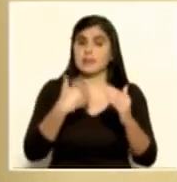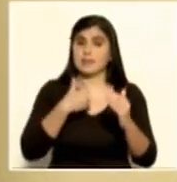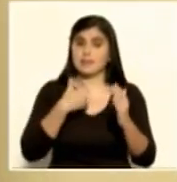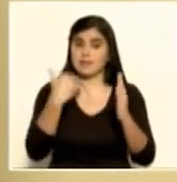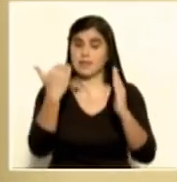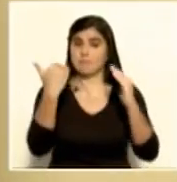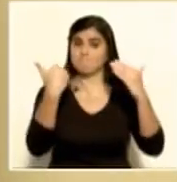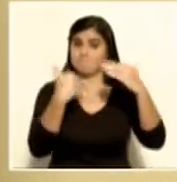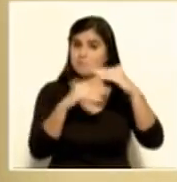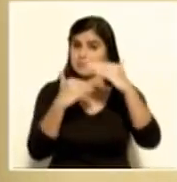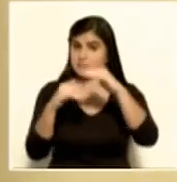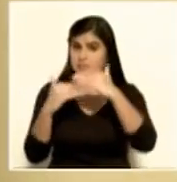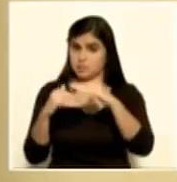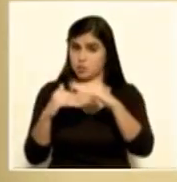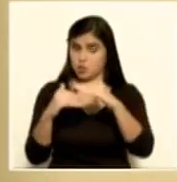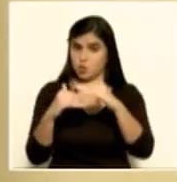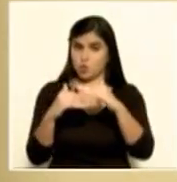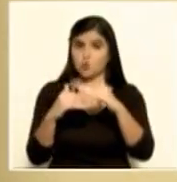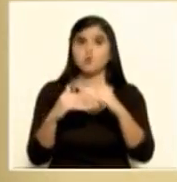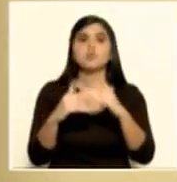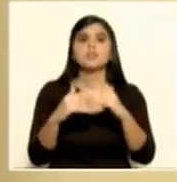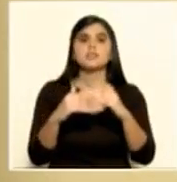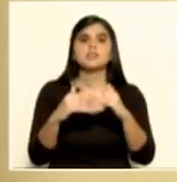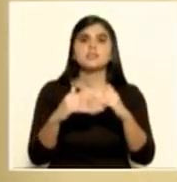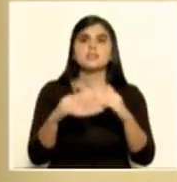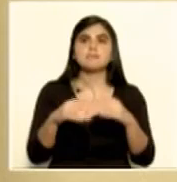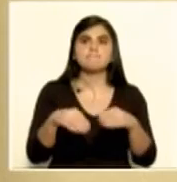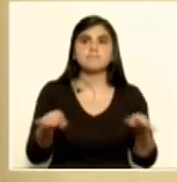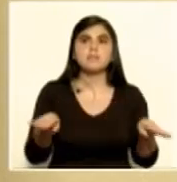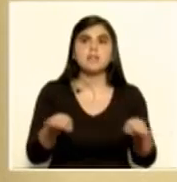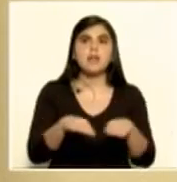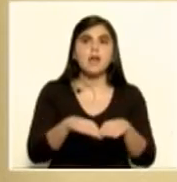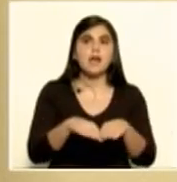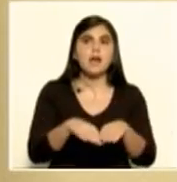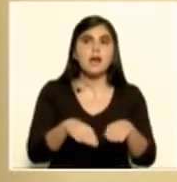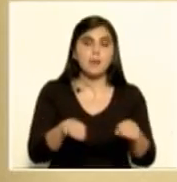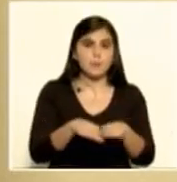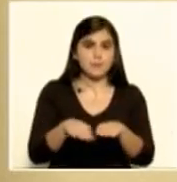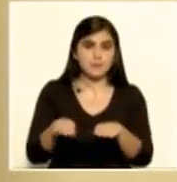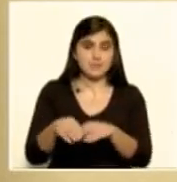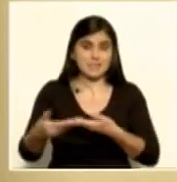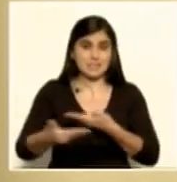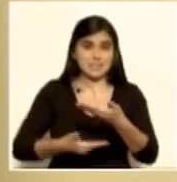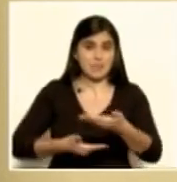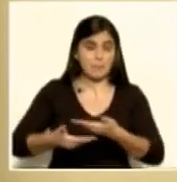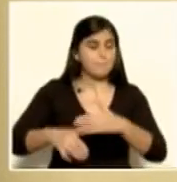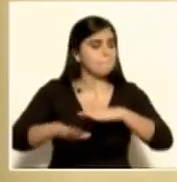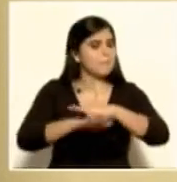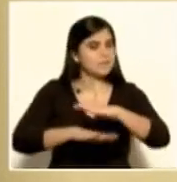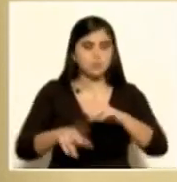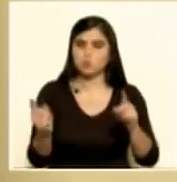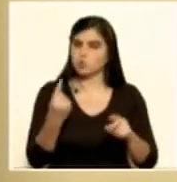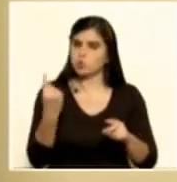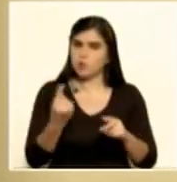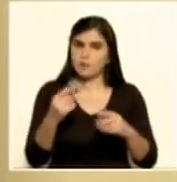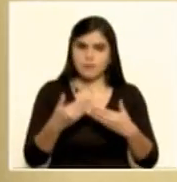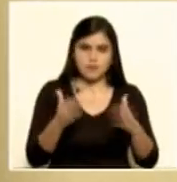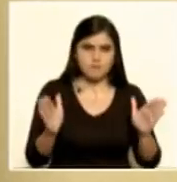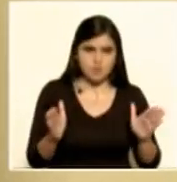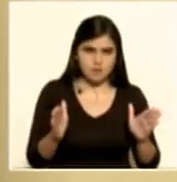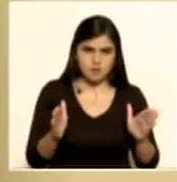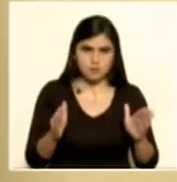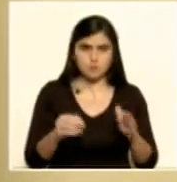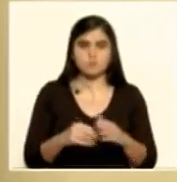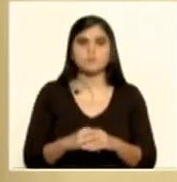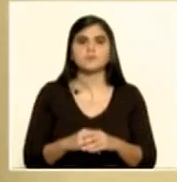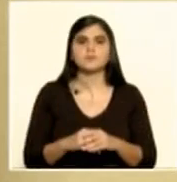apertura de establecimientos. Vamos a sostener la apertura de los establecimientos de servicios más esenciales, más básicos,